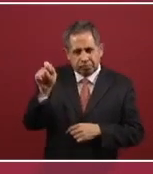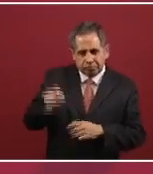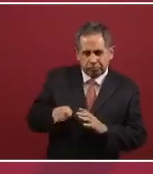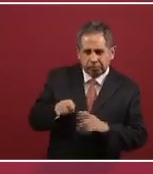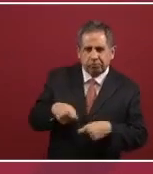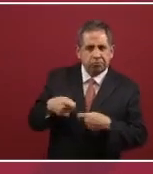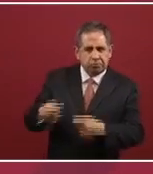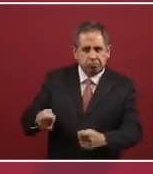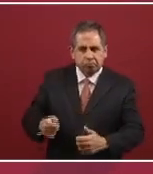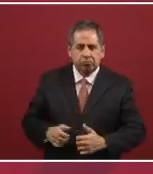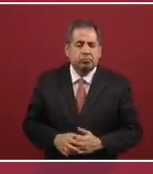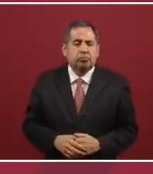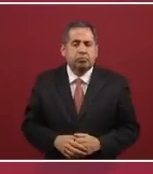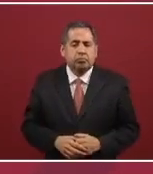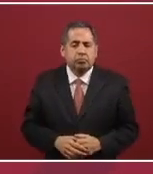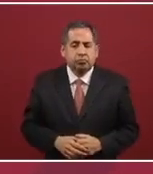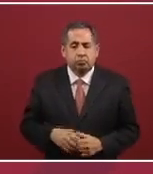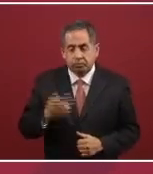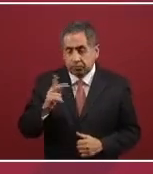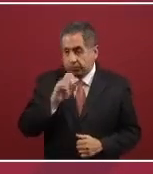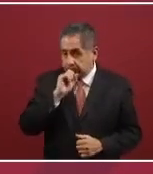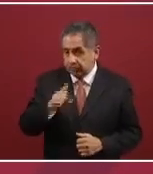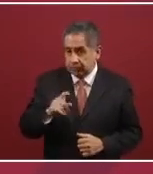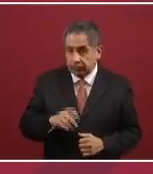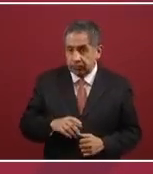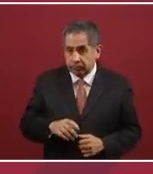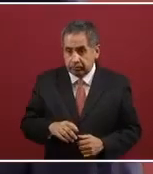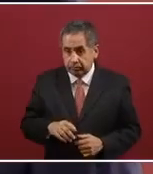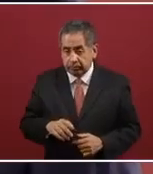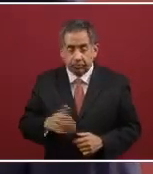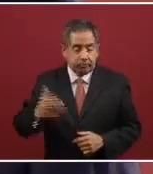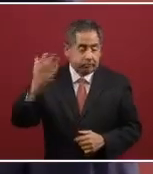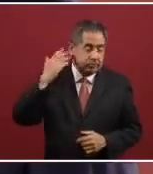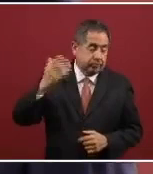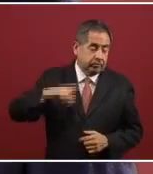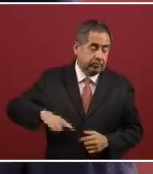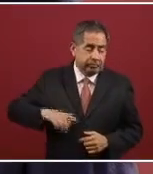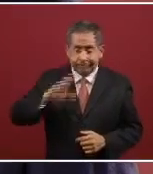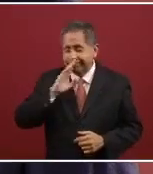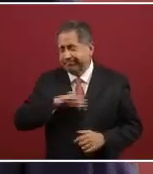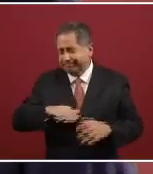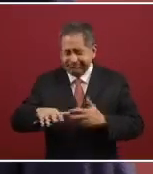Pero hablando de lo mal que estaba el gobierno,